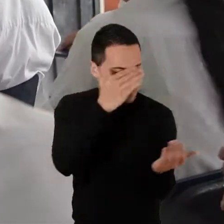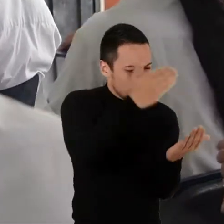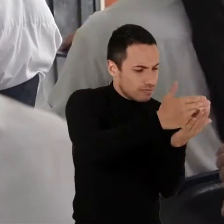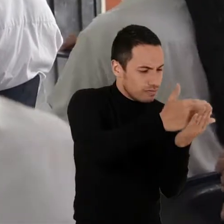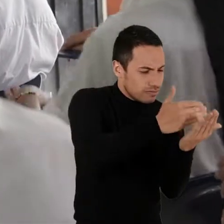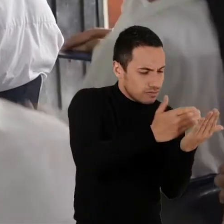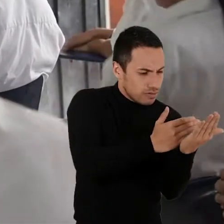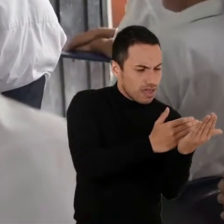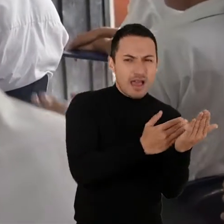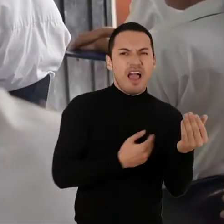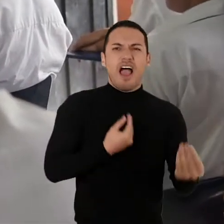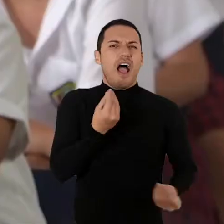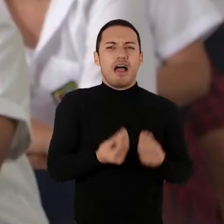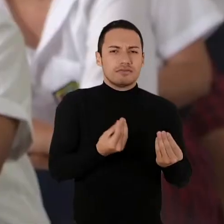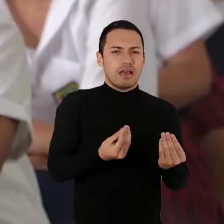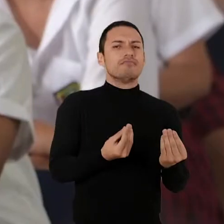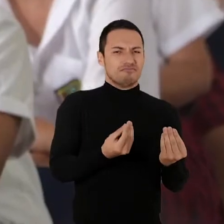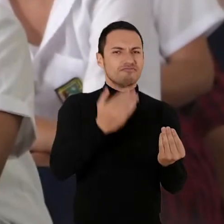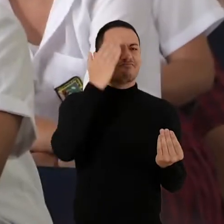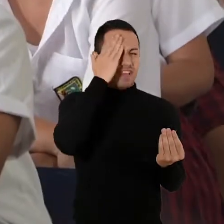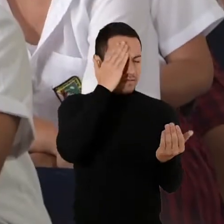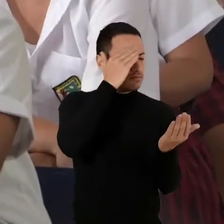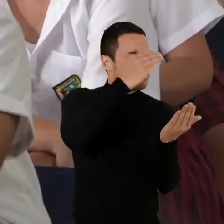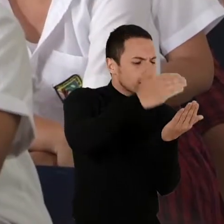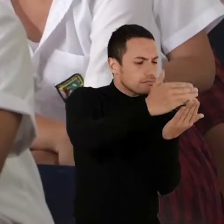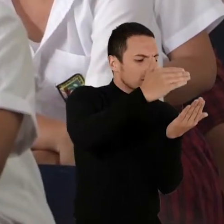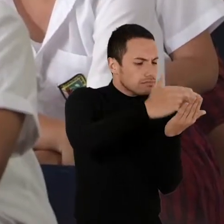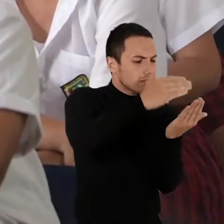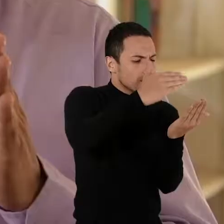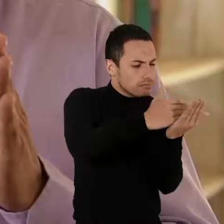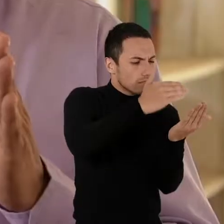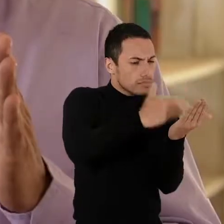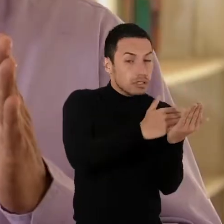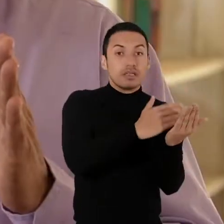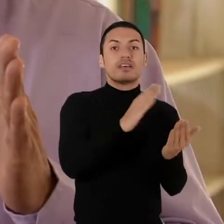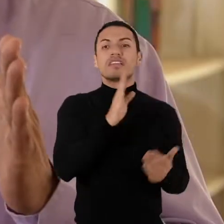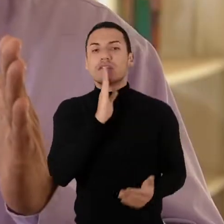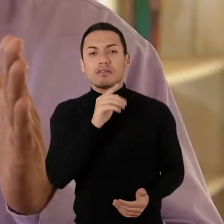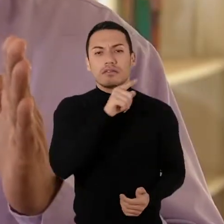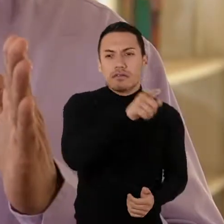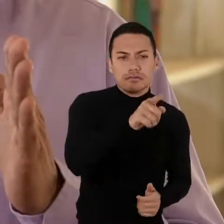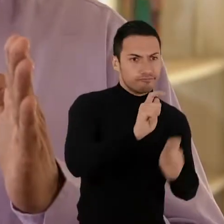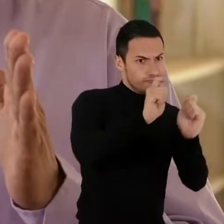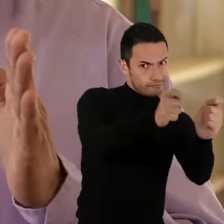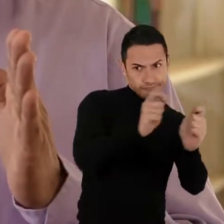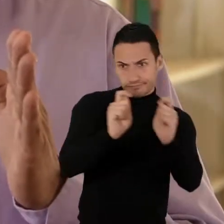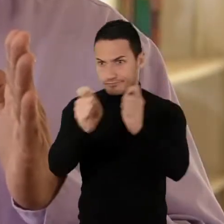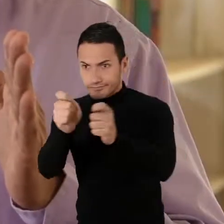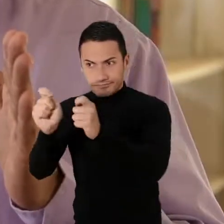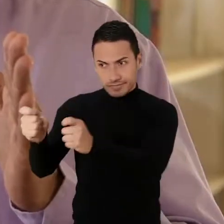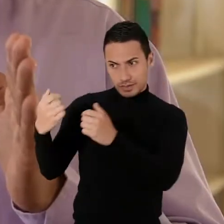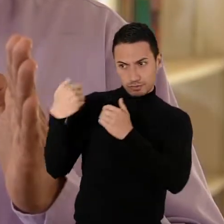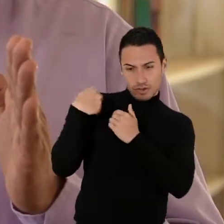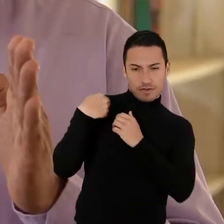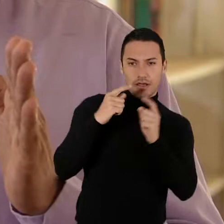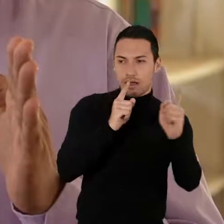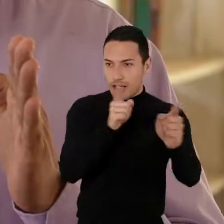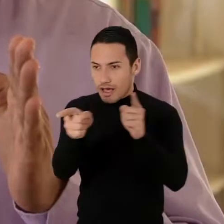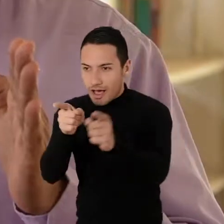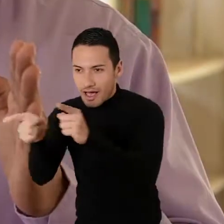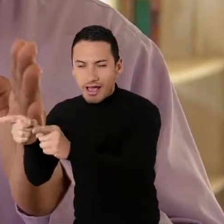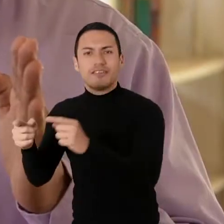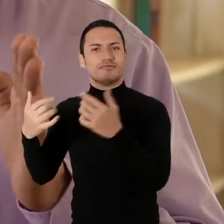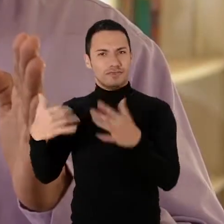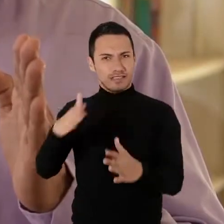institucionalizado, personalizado, un procedimiento específico de qué es lo que debemos hacer y cuáles son los responsables